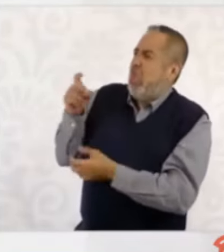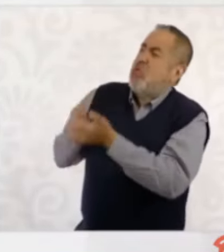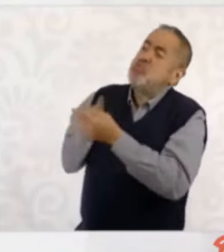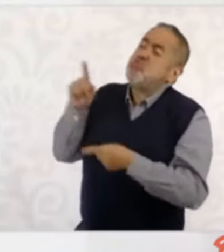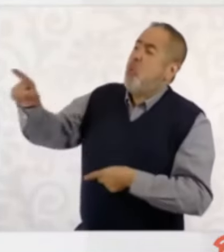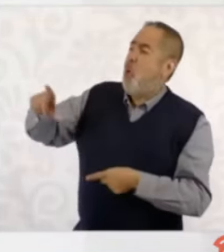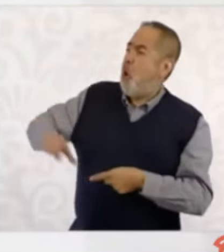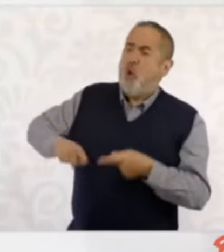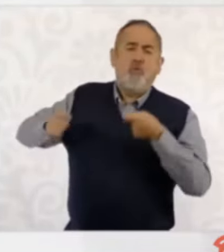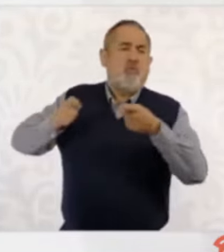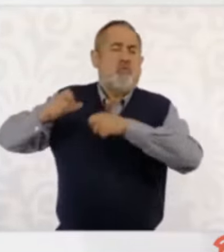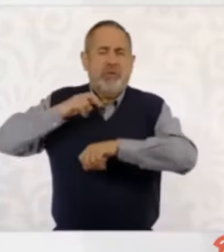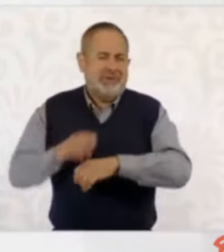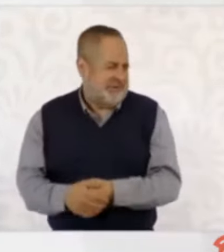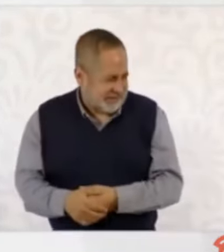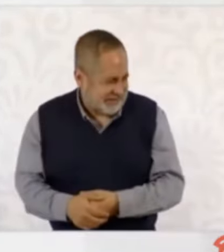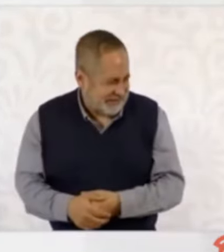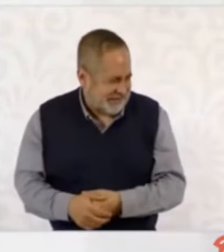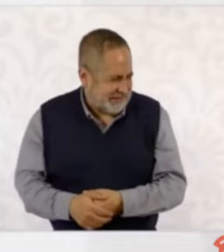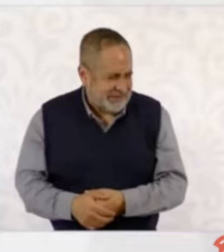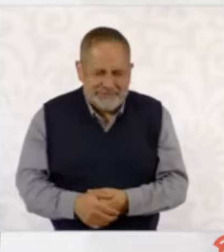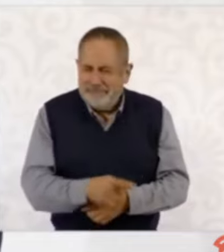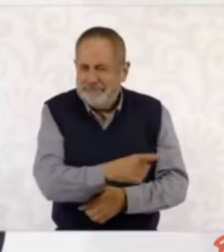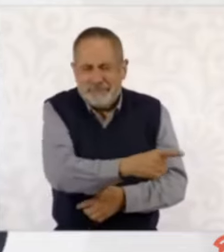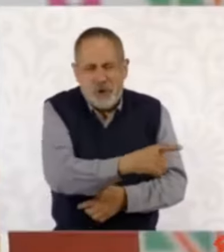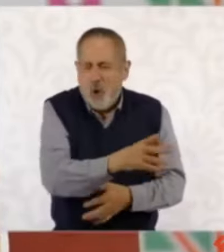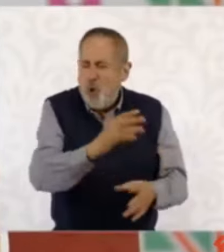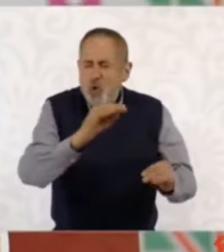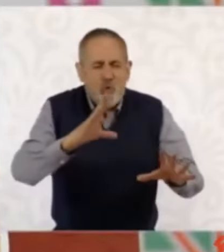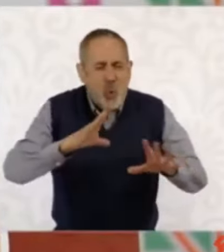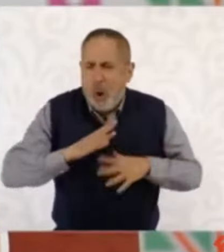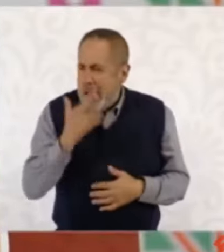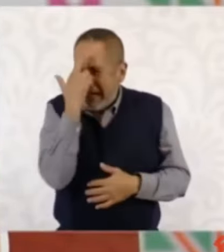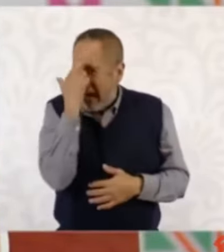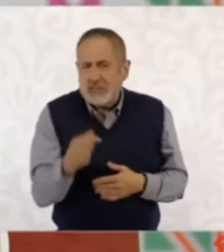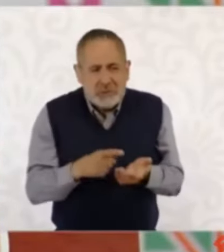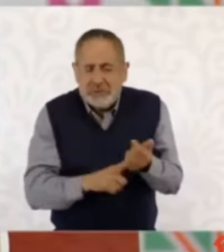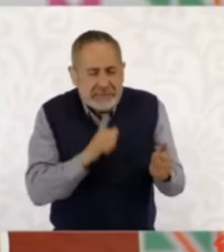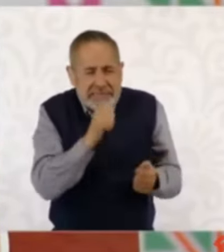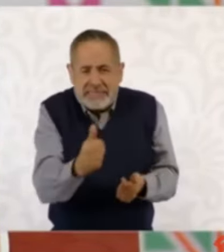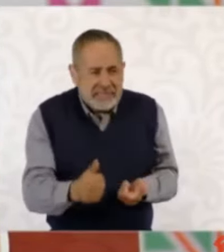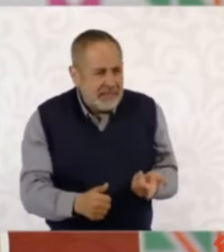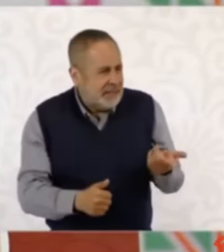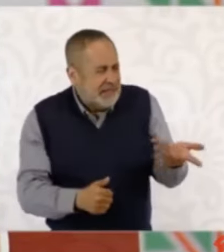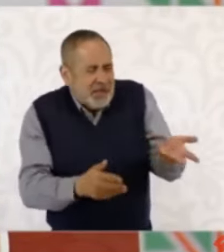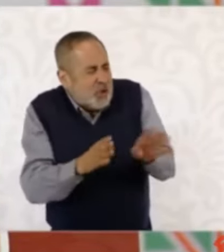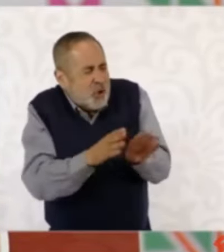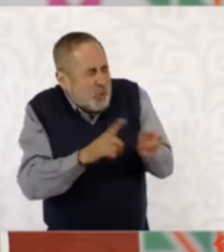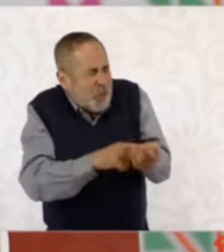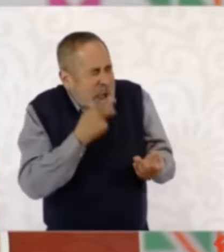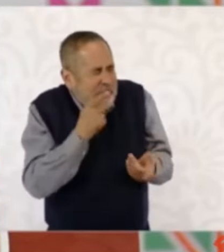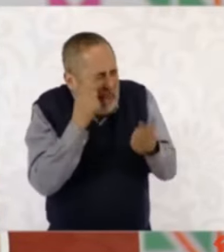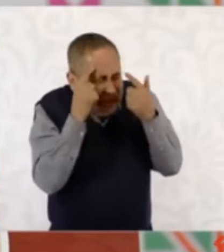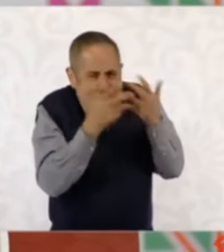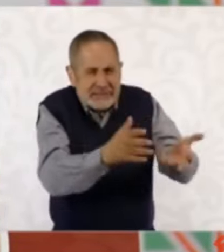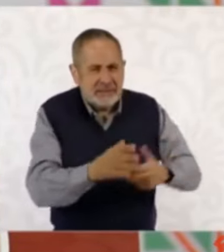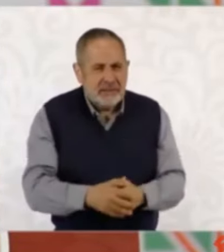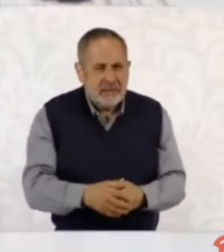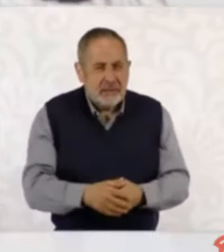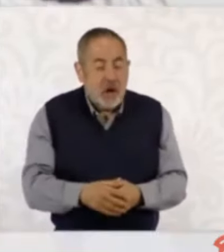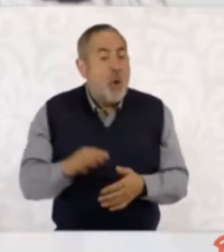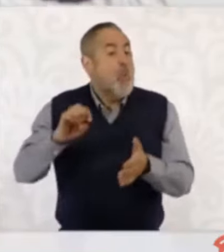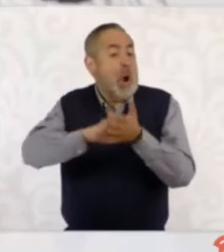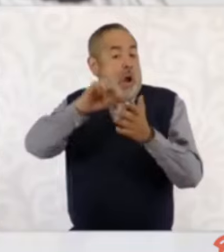autoritario, se cae solito, porque no podrían estar ellos hablando si hubiera un